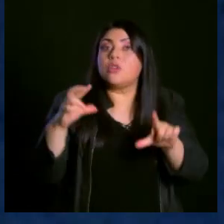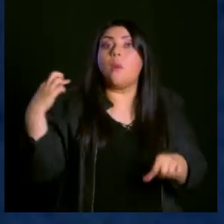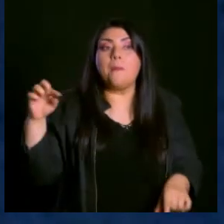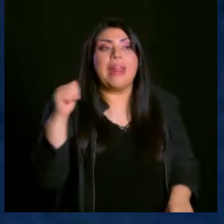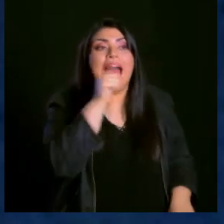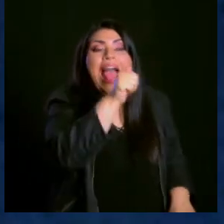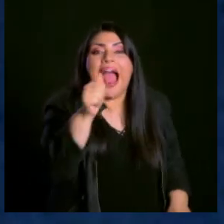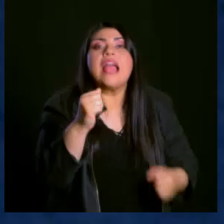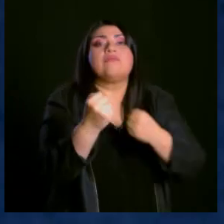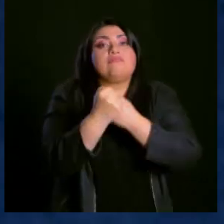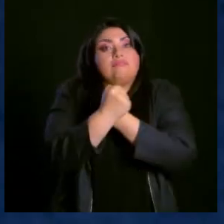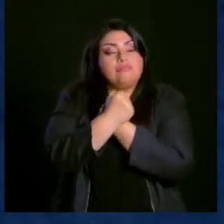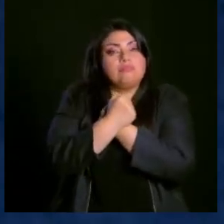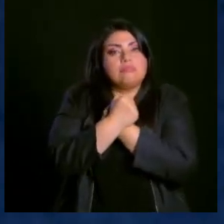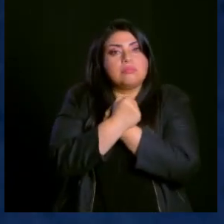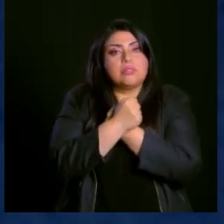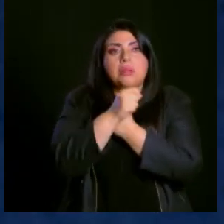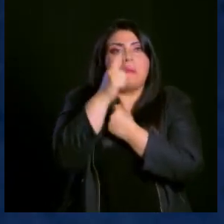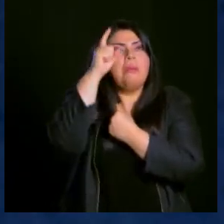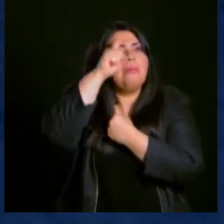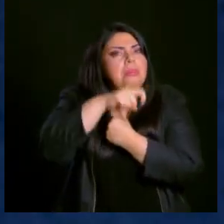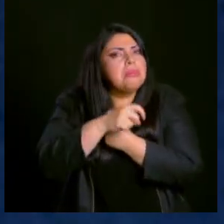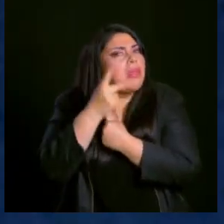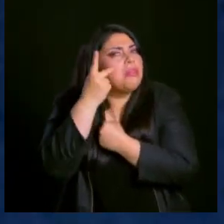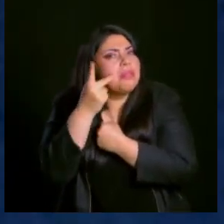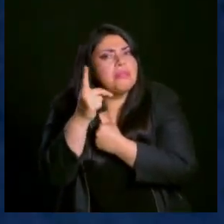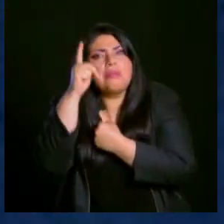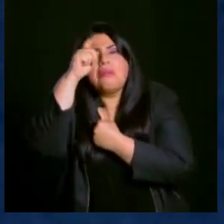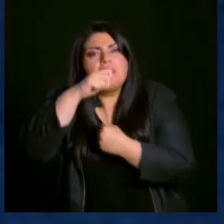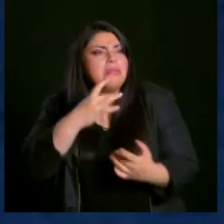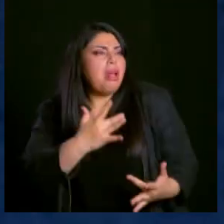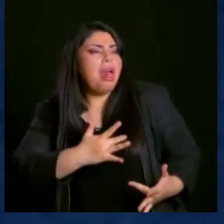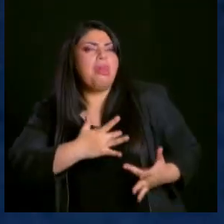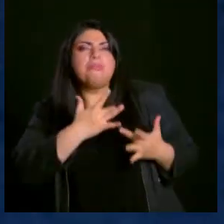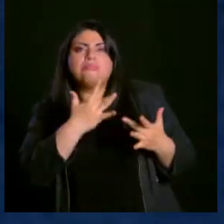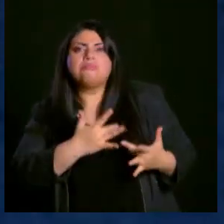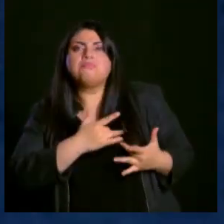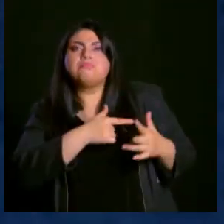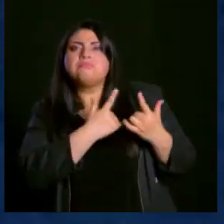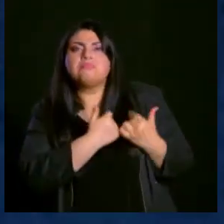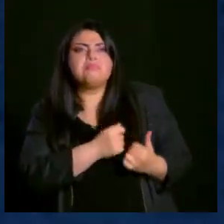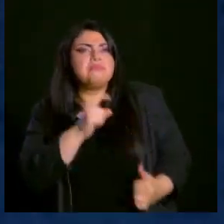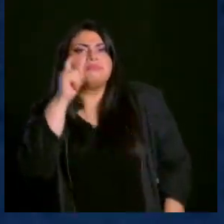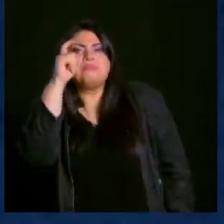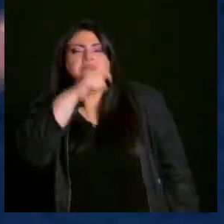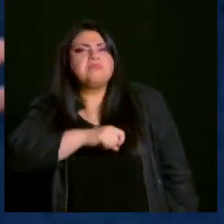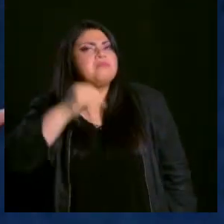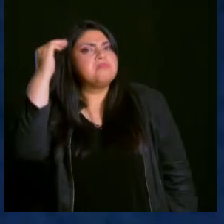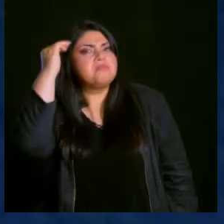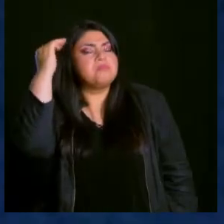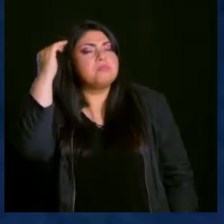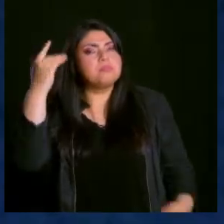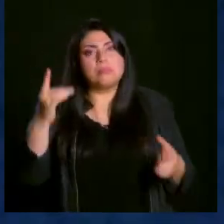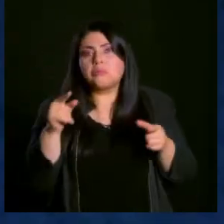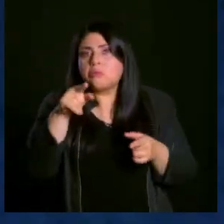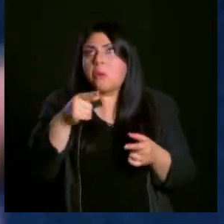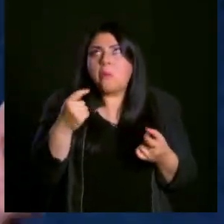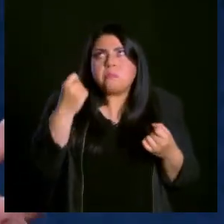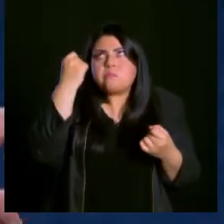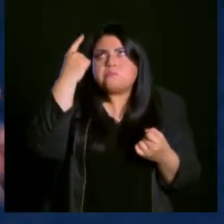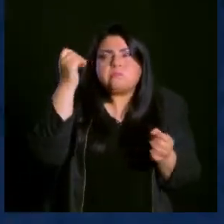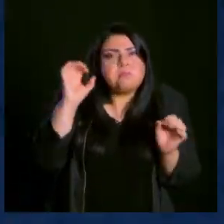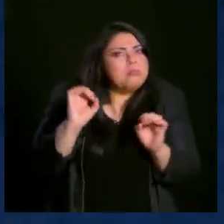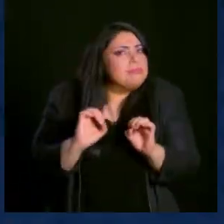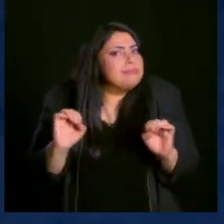el ojo no ha visto tú no has oído ni has sentido en tu corazón O sea tú no has entendido no tienes forma de